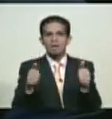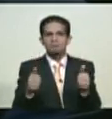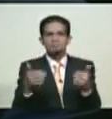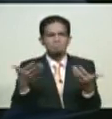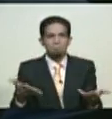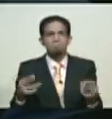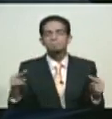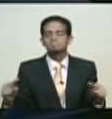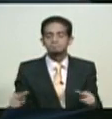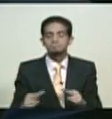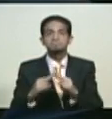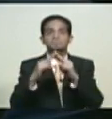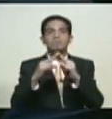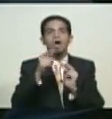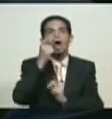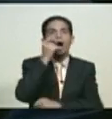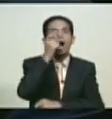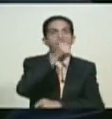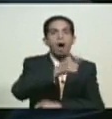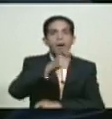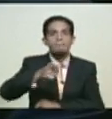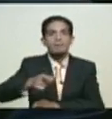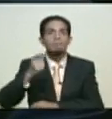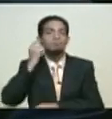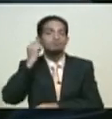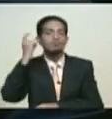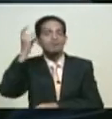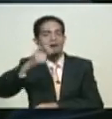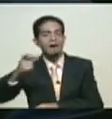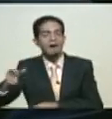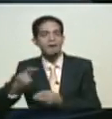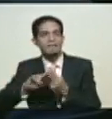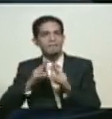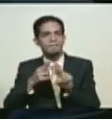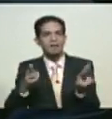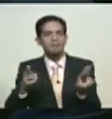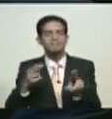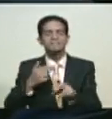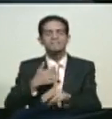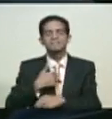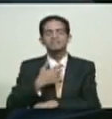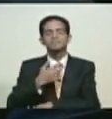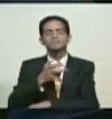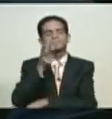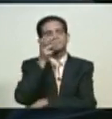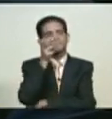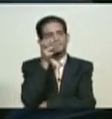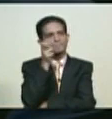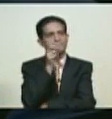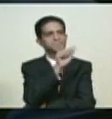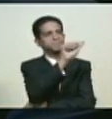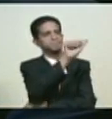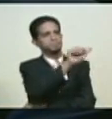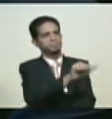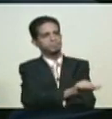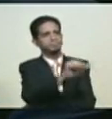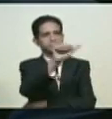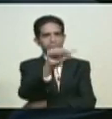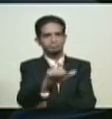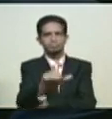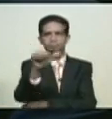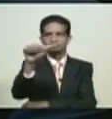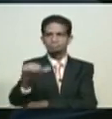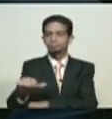hombres de paz escuchar las reflexiones de los medios privados de los medios públicos de los medios impresos radiofónicos o televisivos